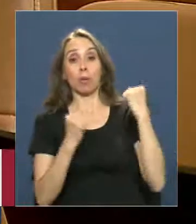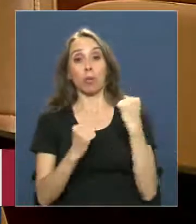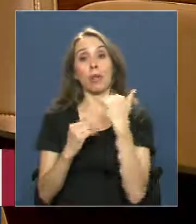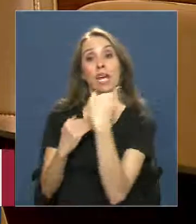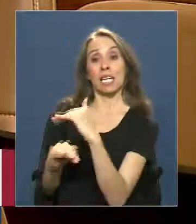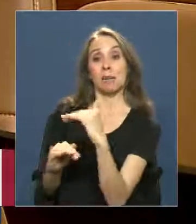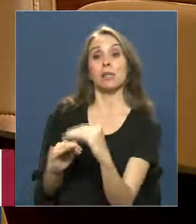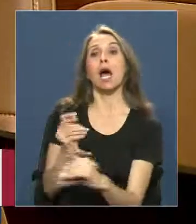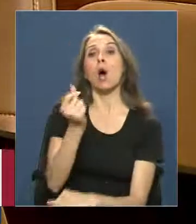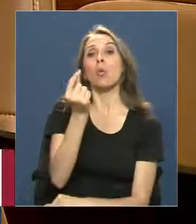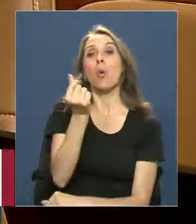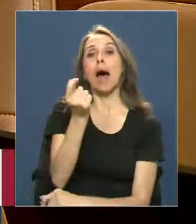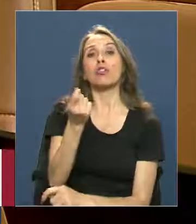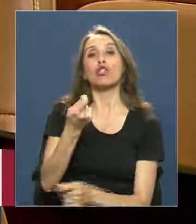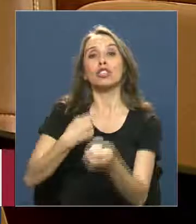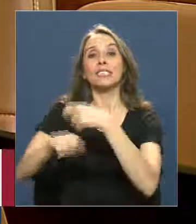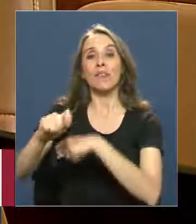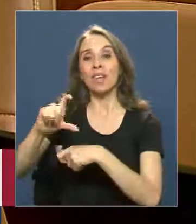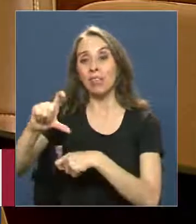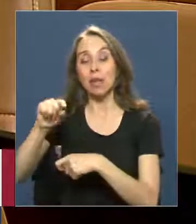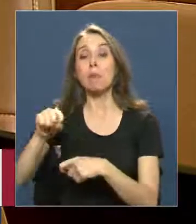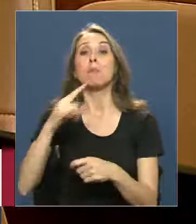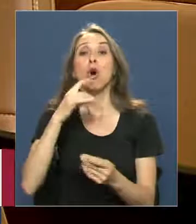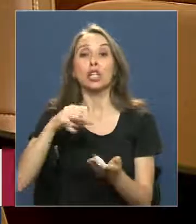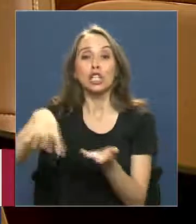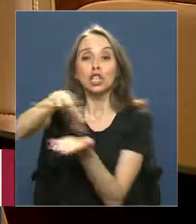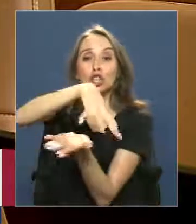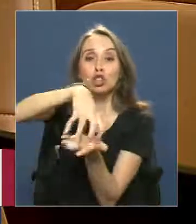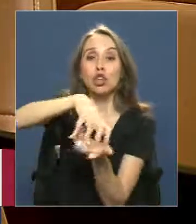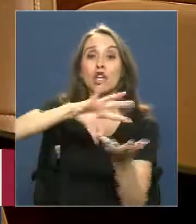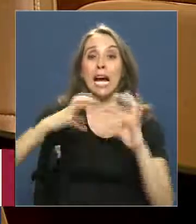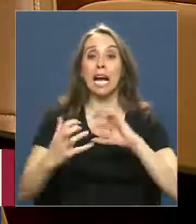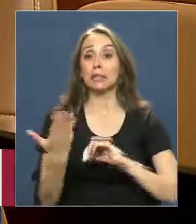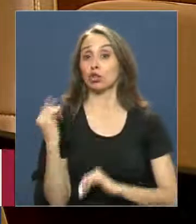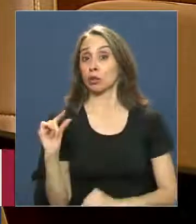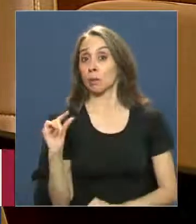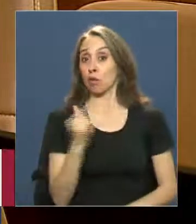precio declarando zona de catástrofe, como acaba de ocurrir,